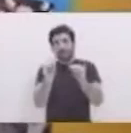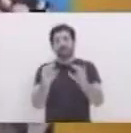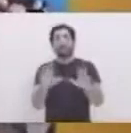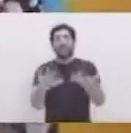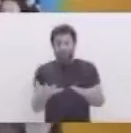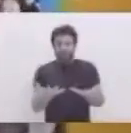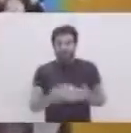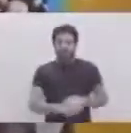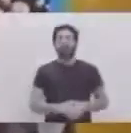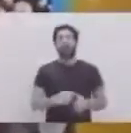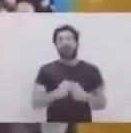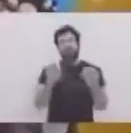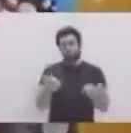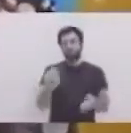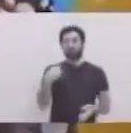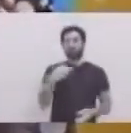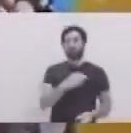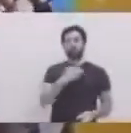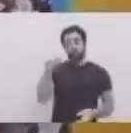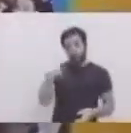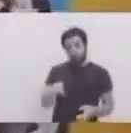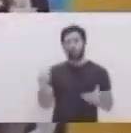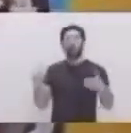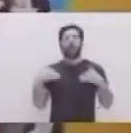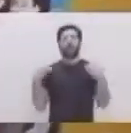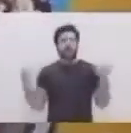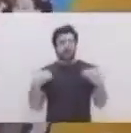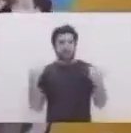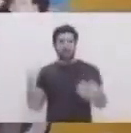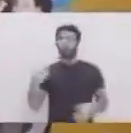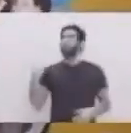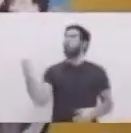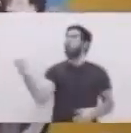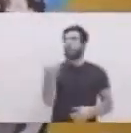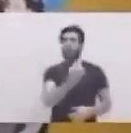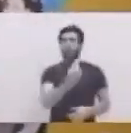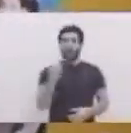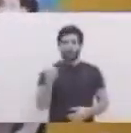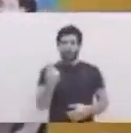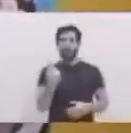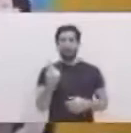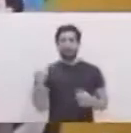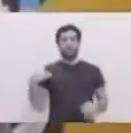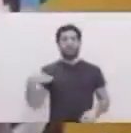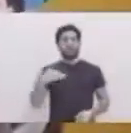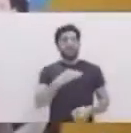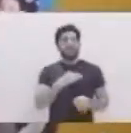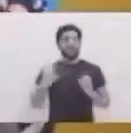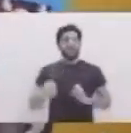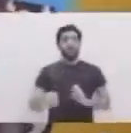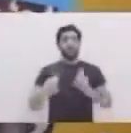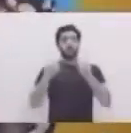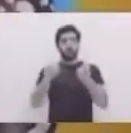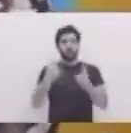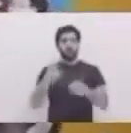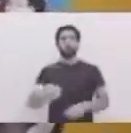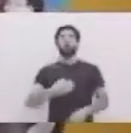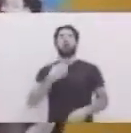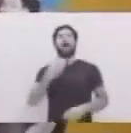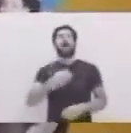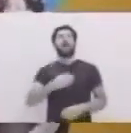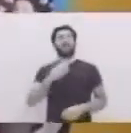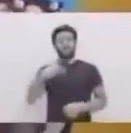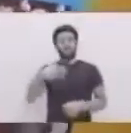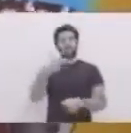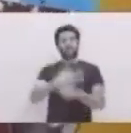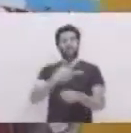la escuela. Y vamos entonces con mucho entusiasmo, todo el equipo del Ministerio de Educación y los maestros del